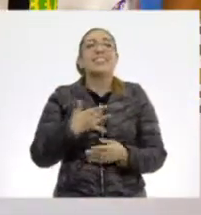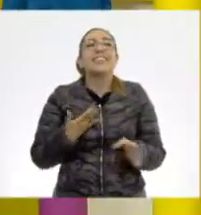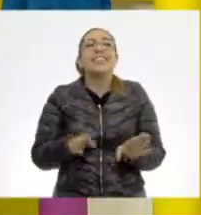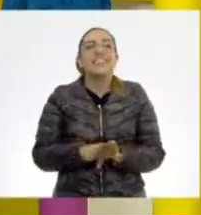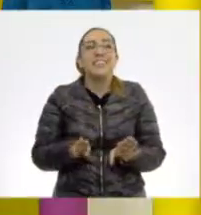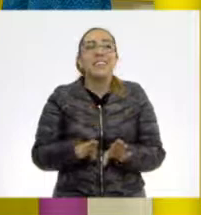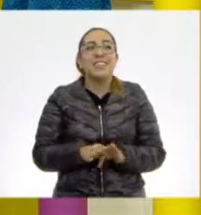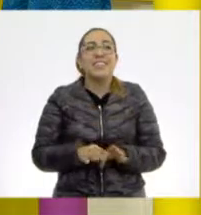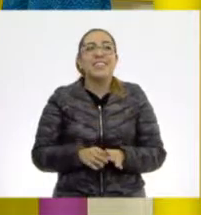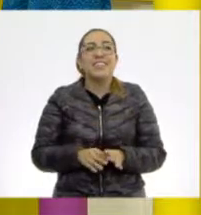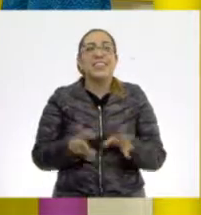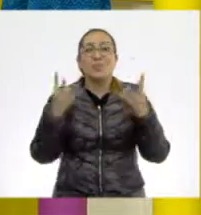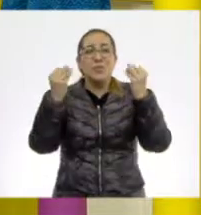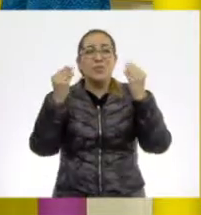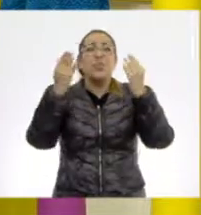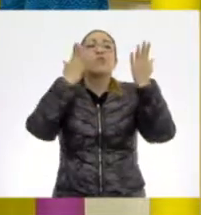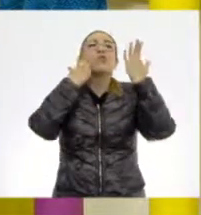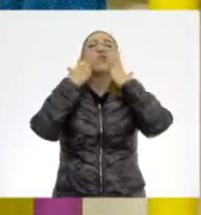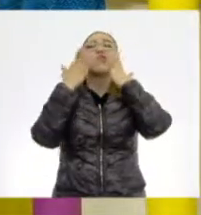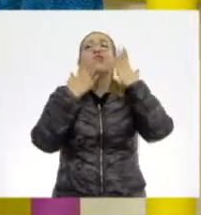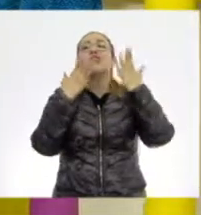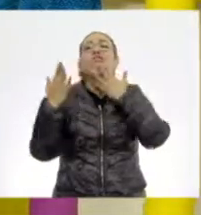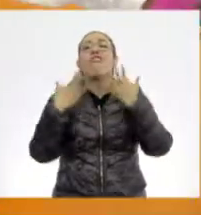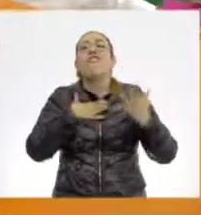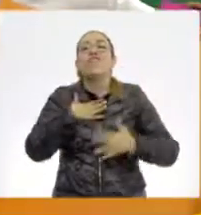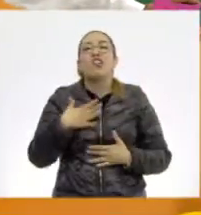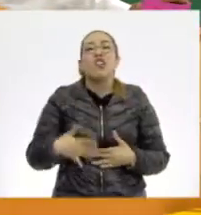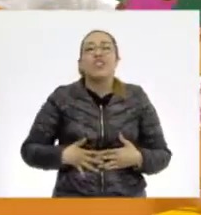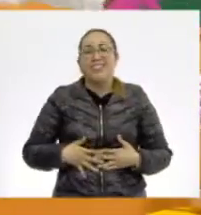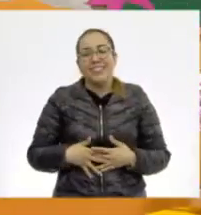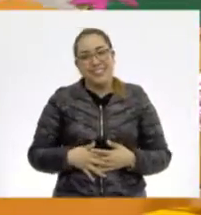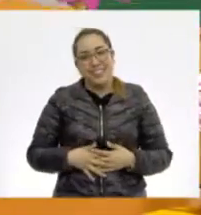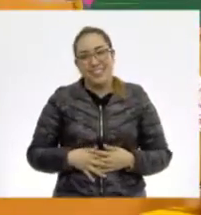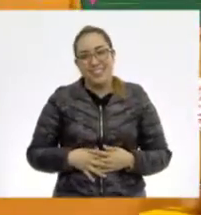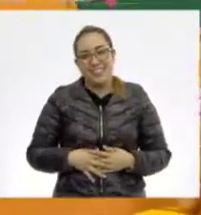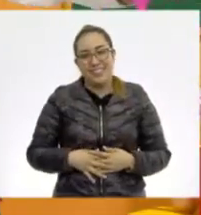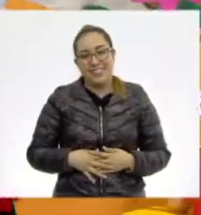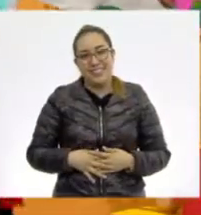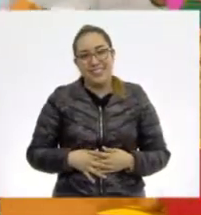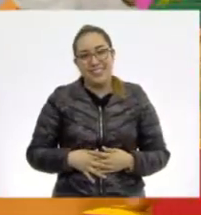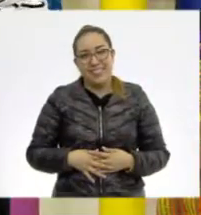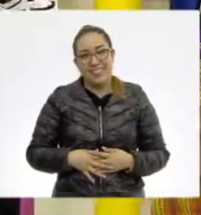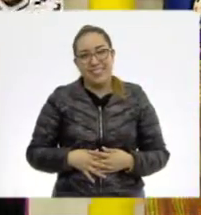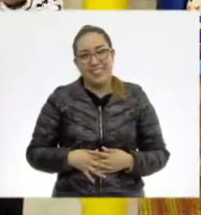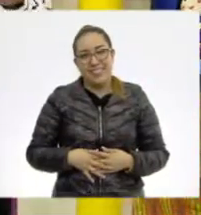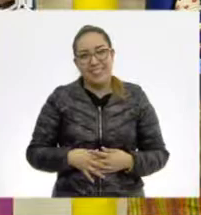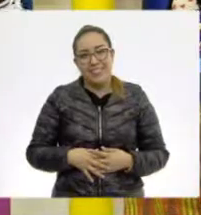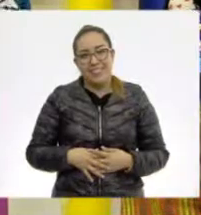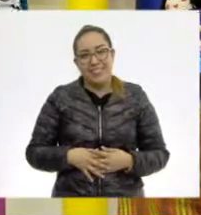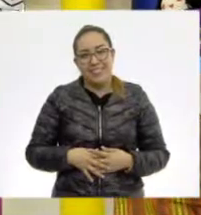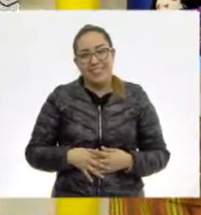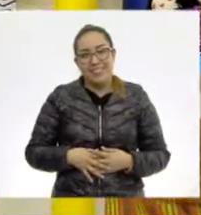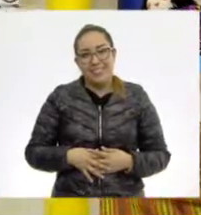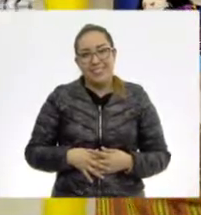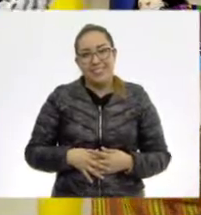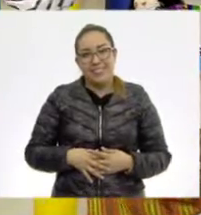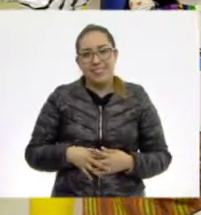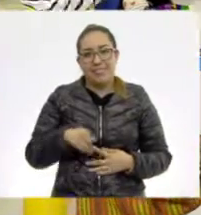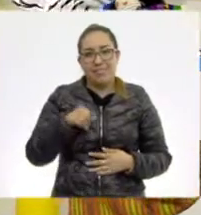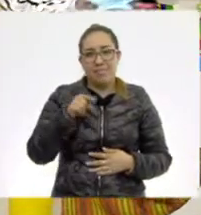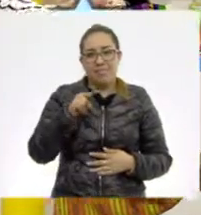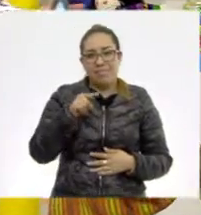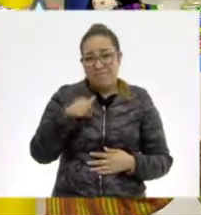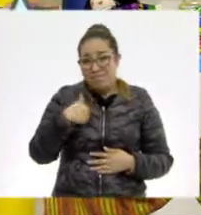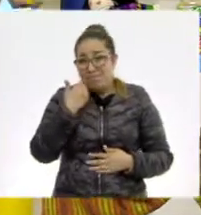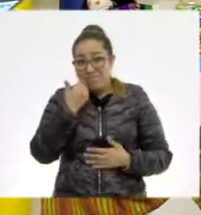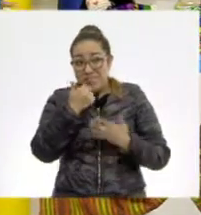Me atacaron las estrellas. Ataque de estrella, muy bien. Ataque de estrellas. Ataque de estrella. Me gustaría ayudarte,